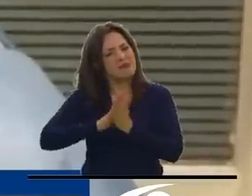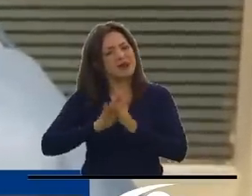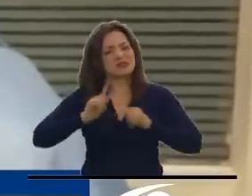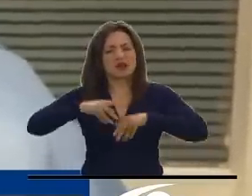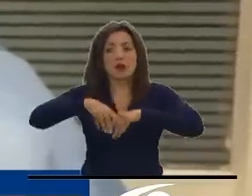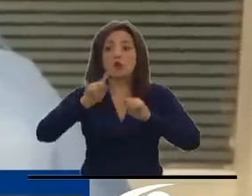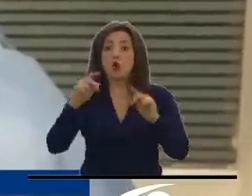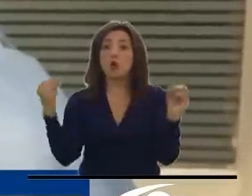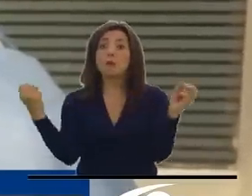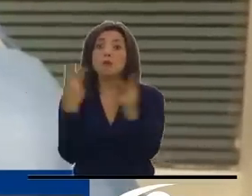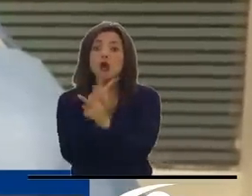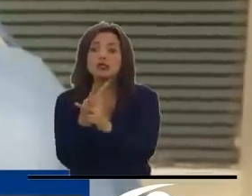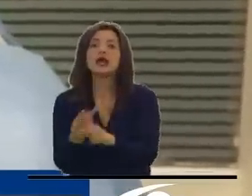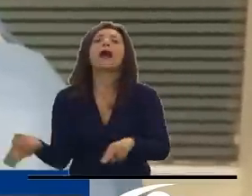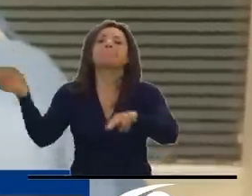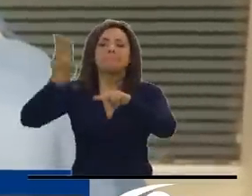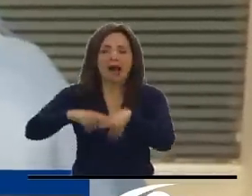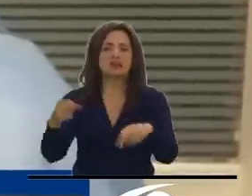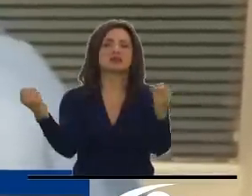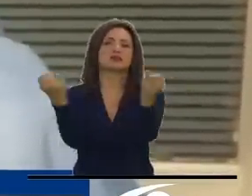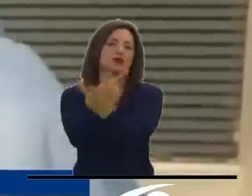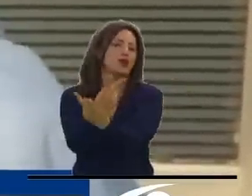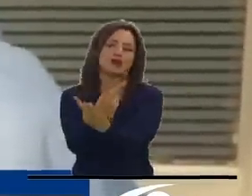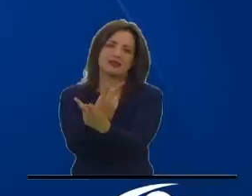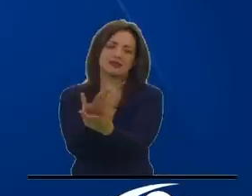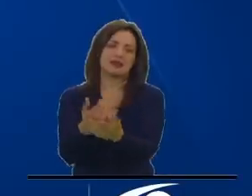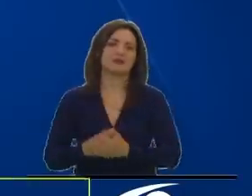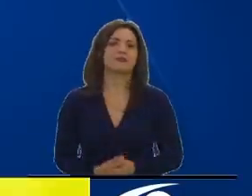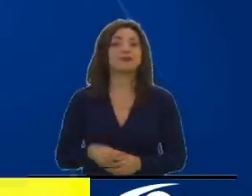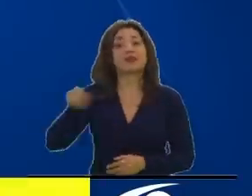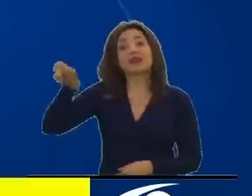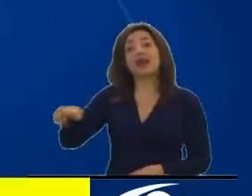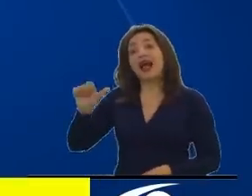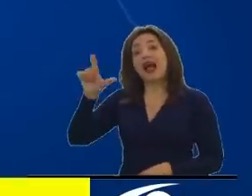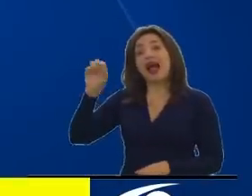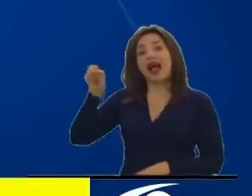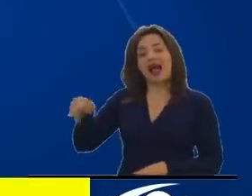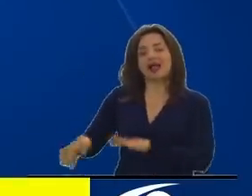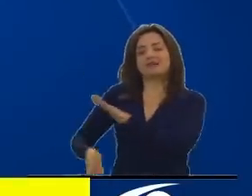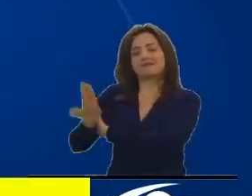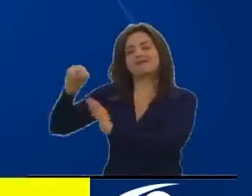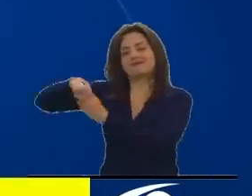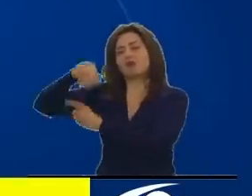violencia engendra violencia. Alan seguirá dando su lucha en el hospital